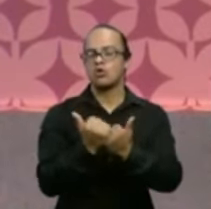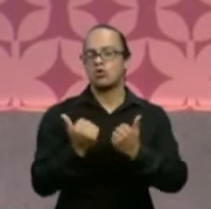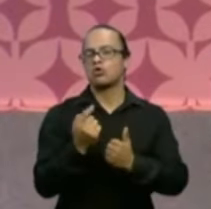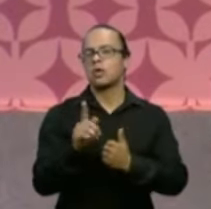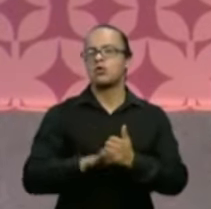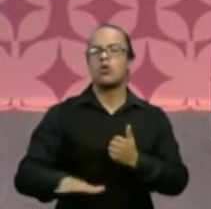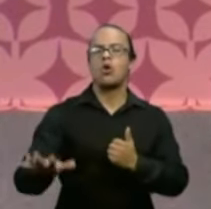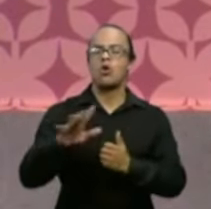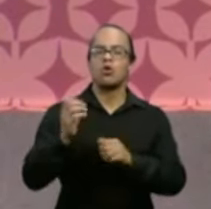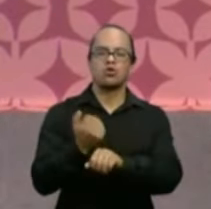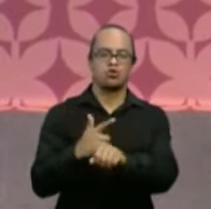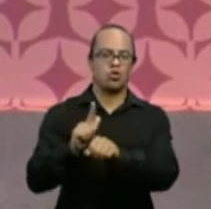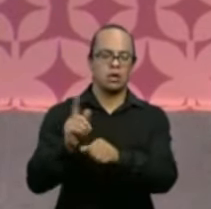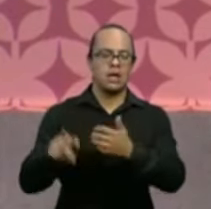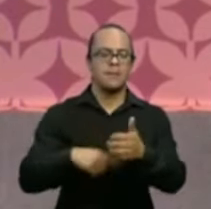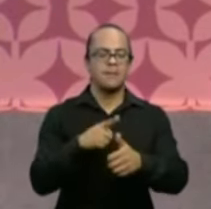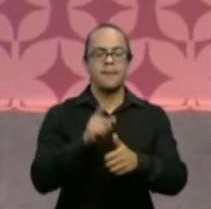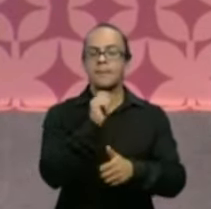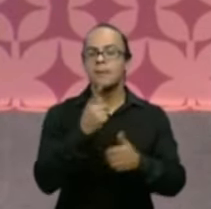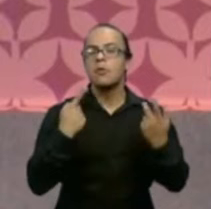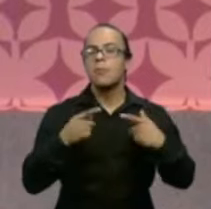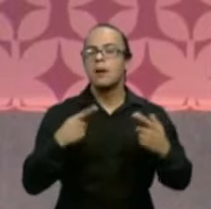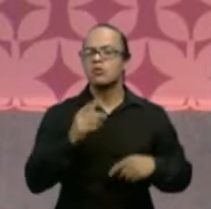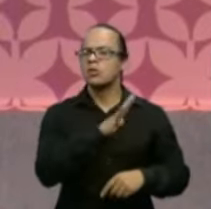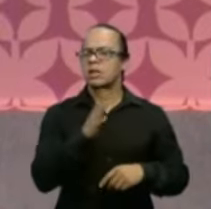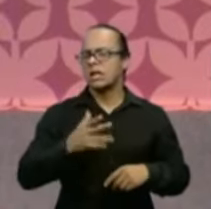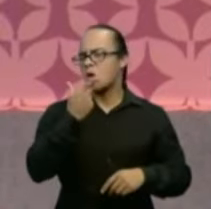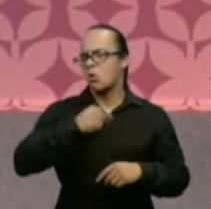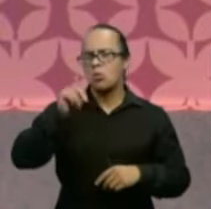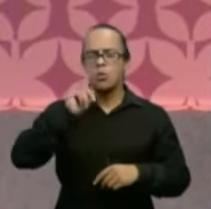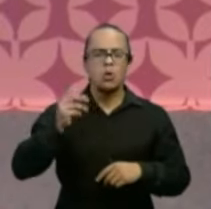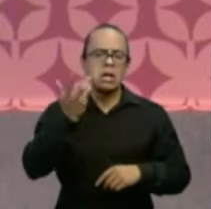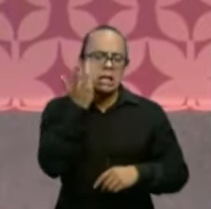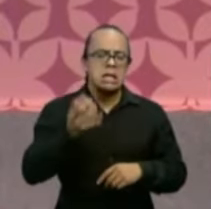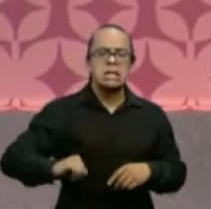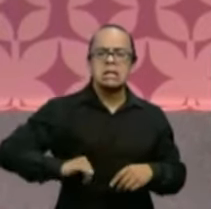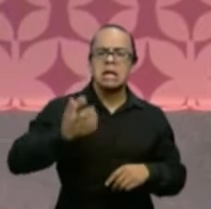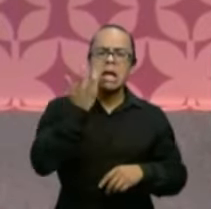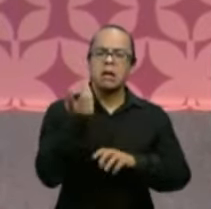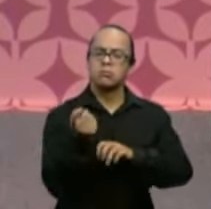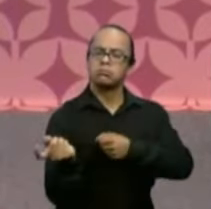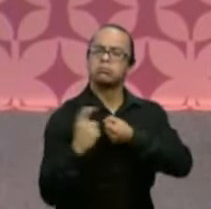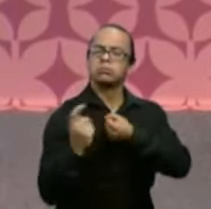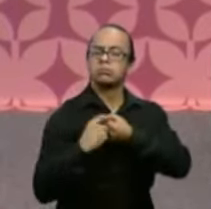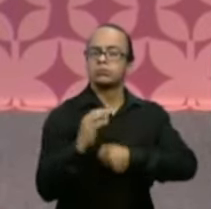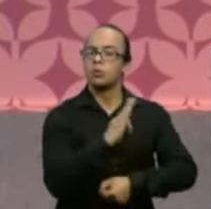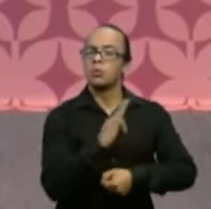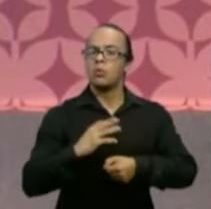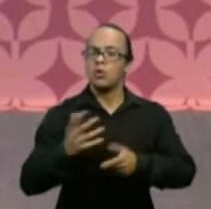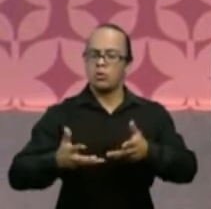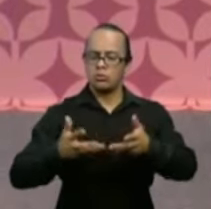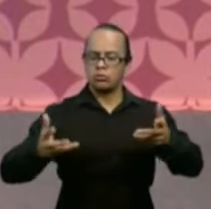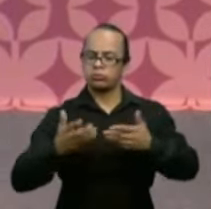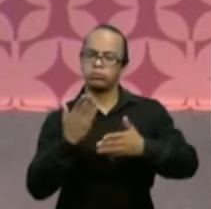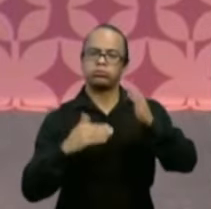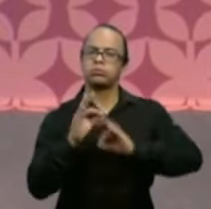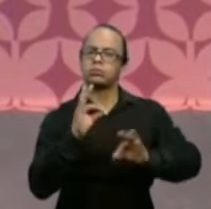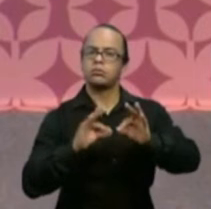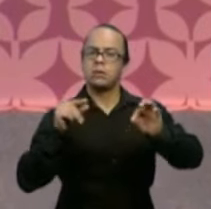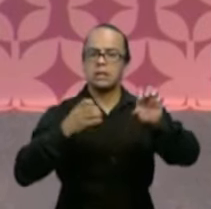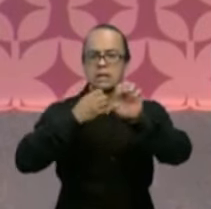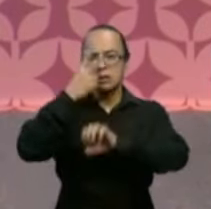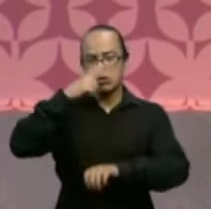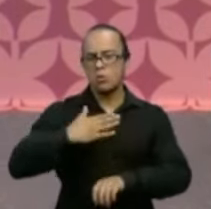sociedad civil y a ciudadanos y ciudadanas interesados en construir el Estado de México que todas y